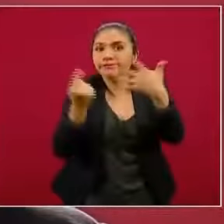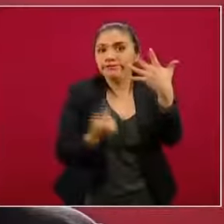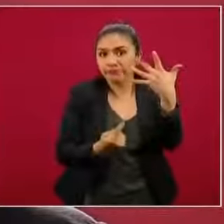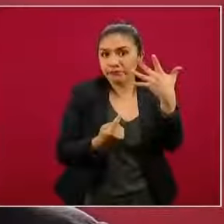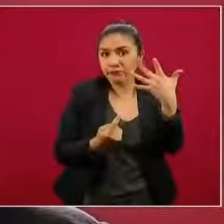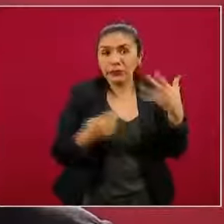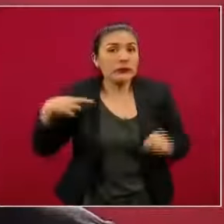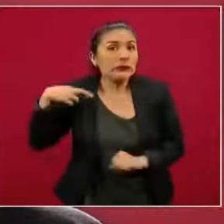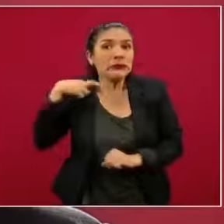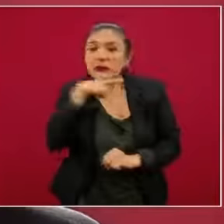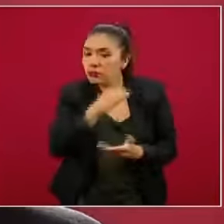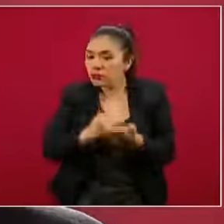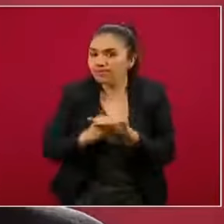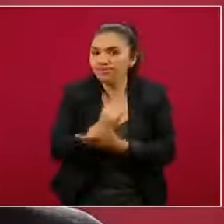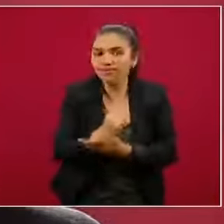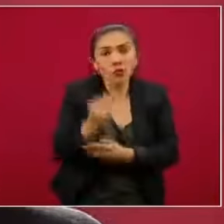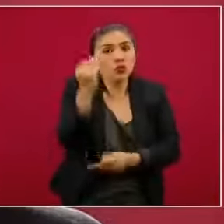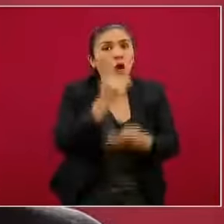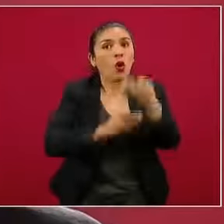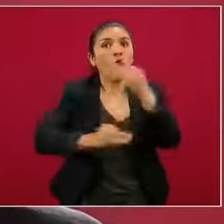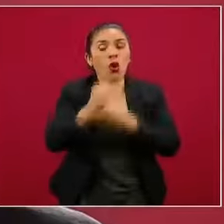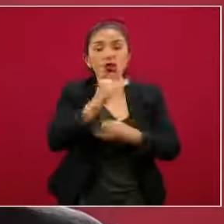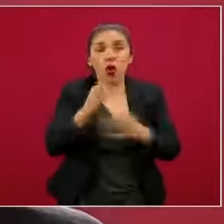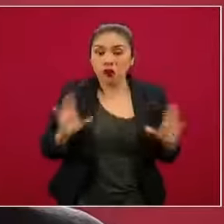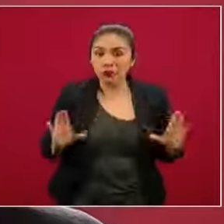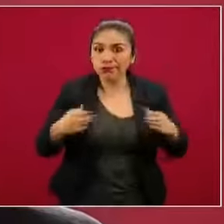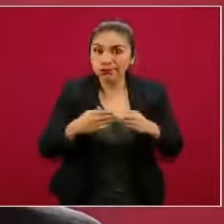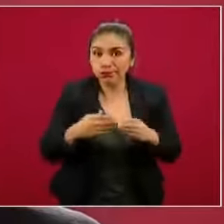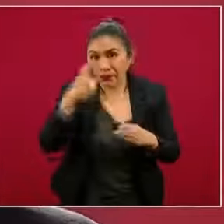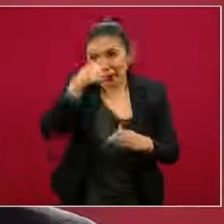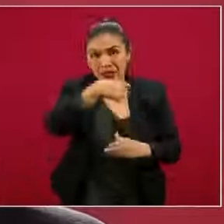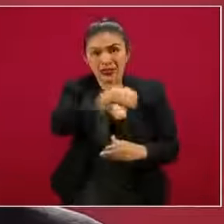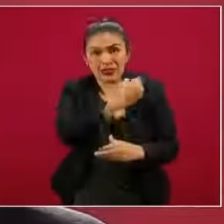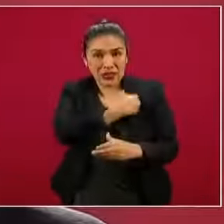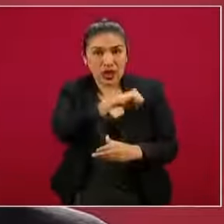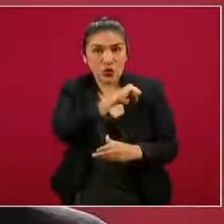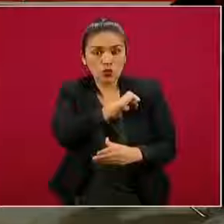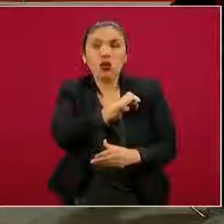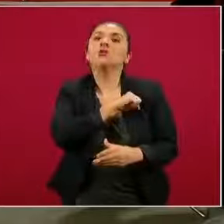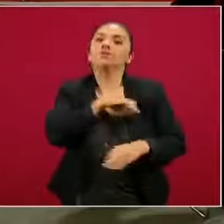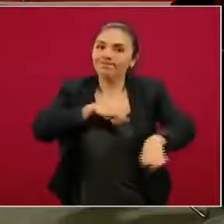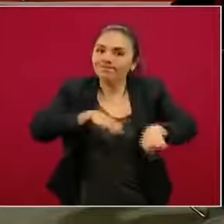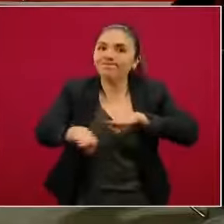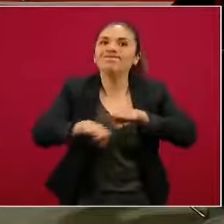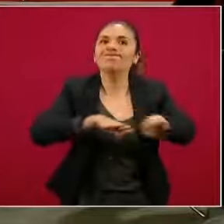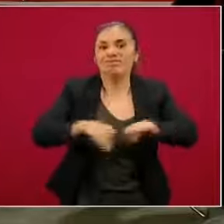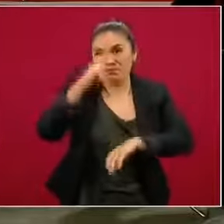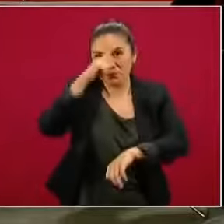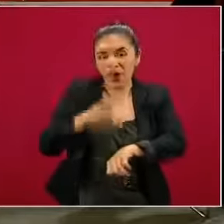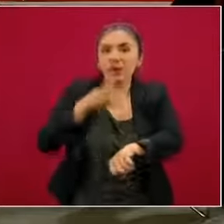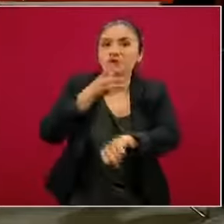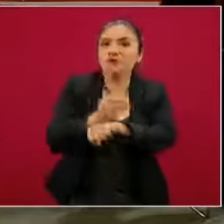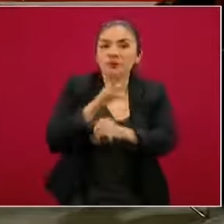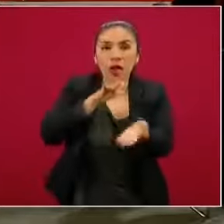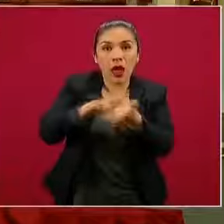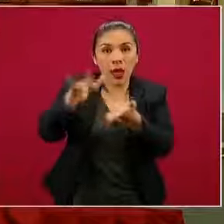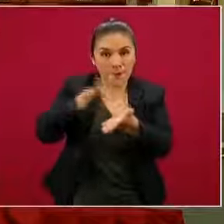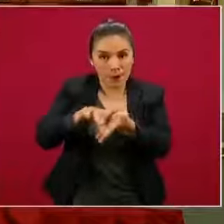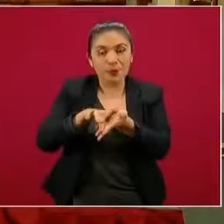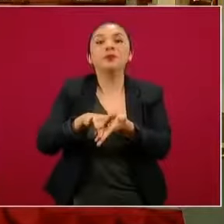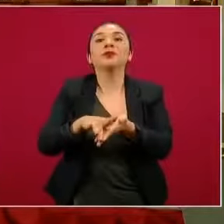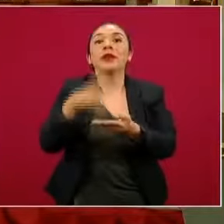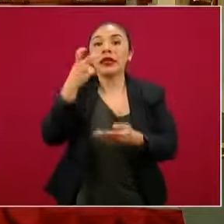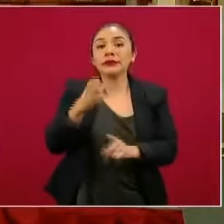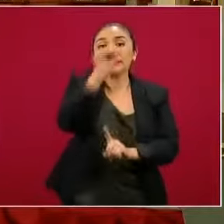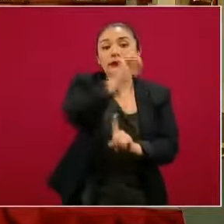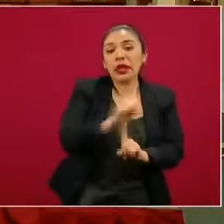manera inmediata todas las instituciones del sector, las instituciones federales, nos dimos a la tarea de apoyarles. A lo largo del